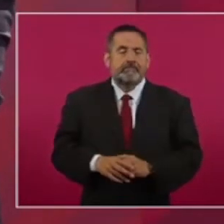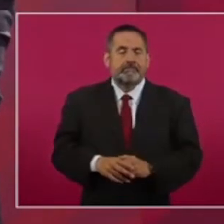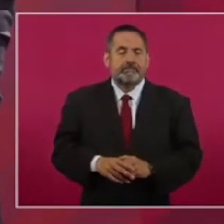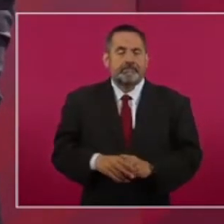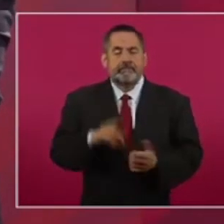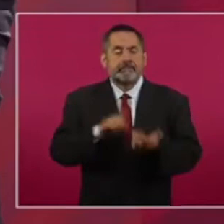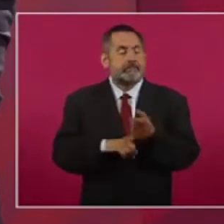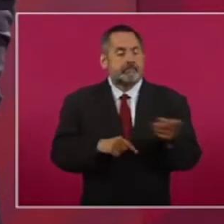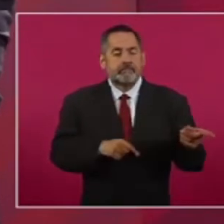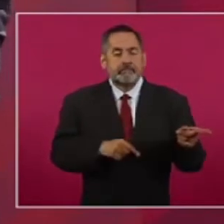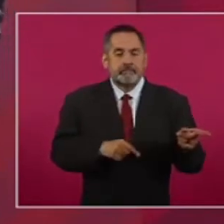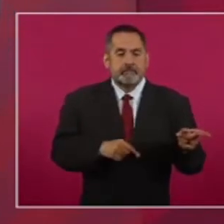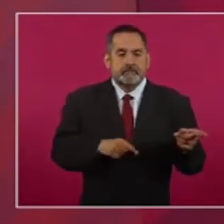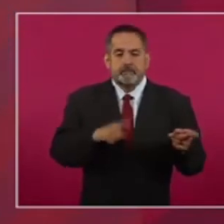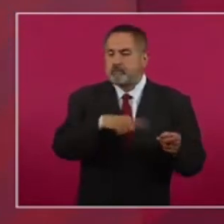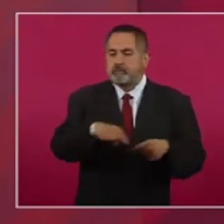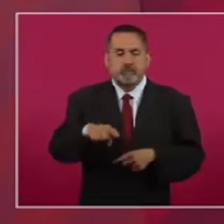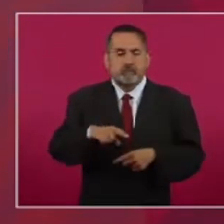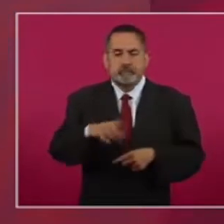de que no pudieron atracar